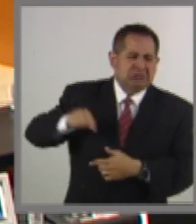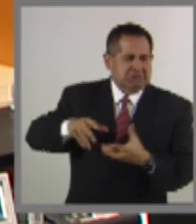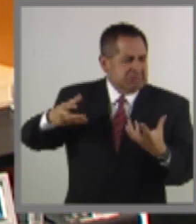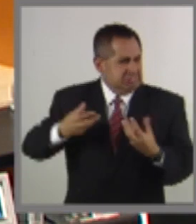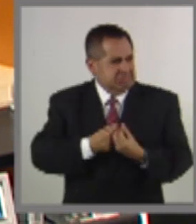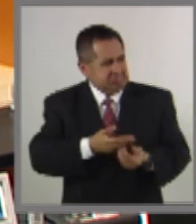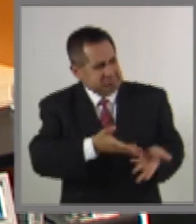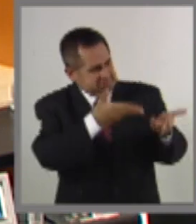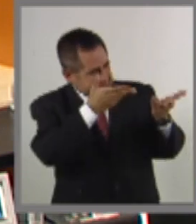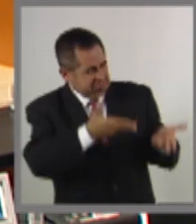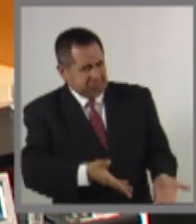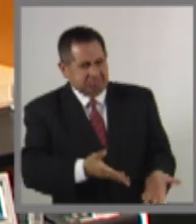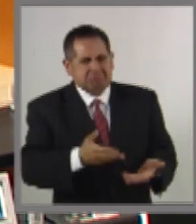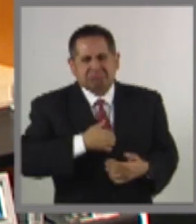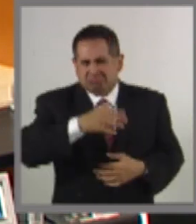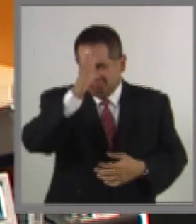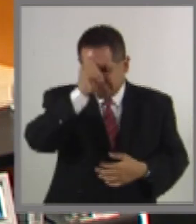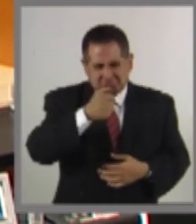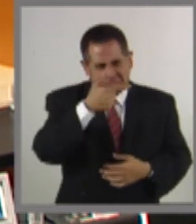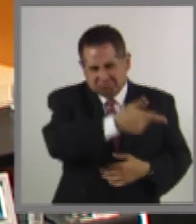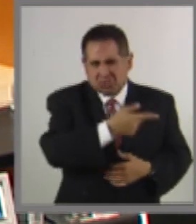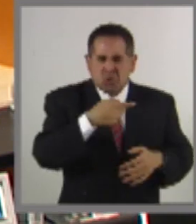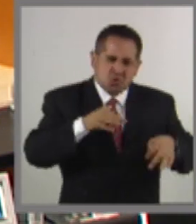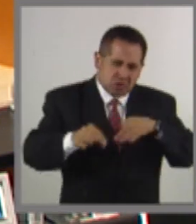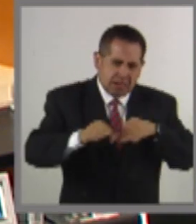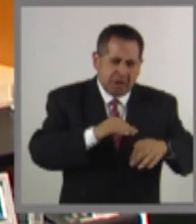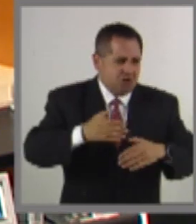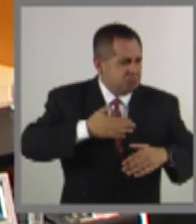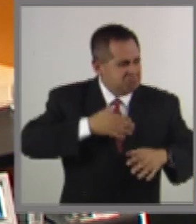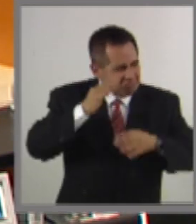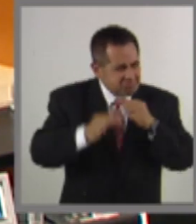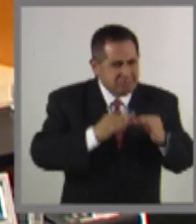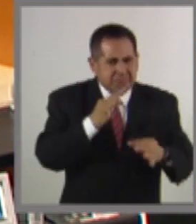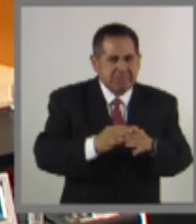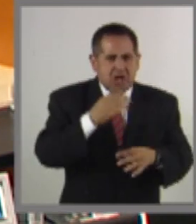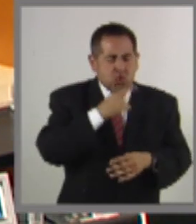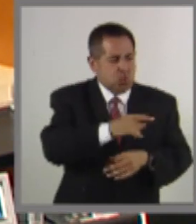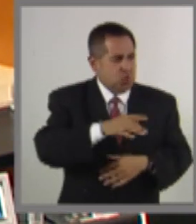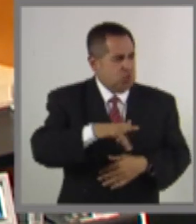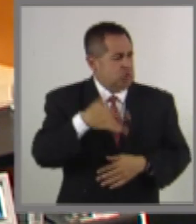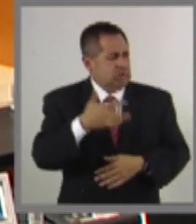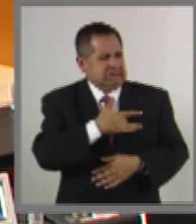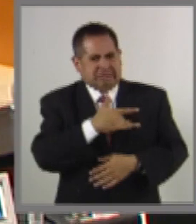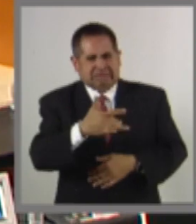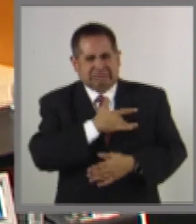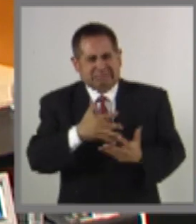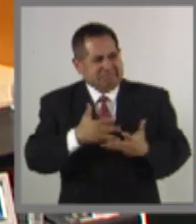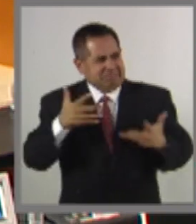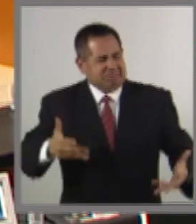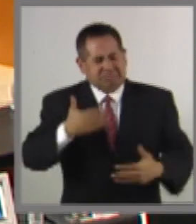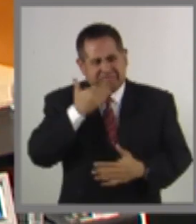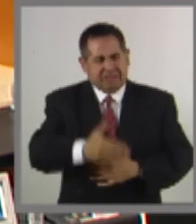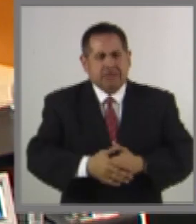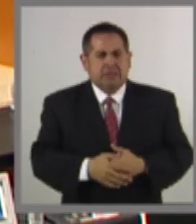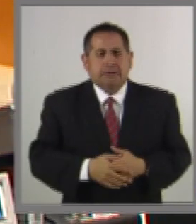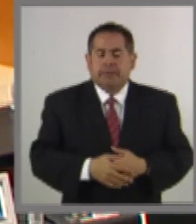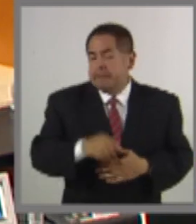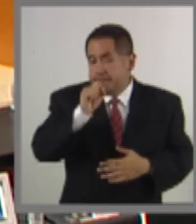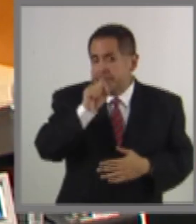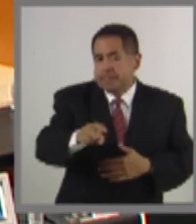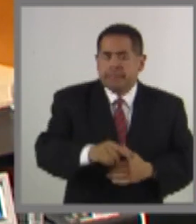relación a tu persona, a tu trabajo y desde luego a tu calidad y a tu calidez humana.